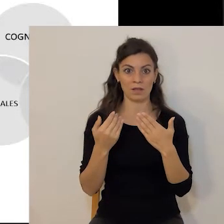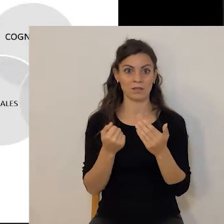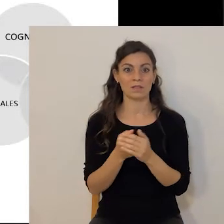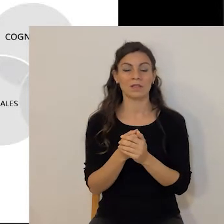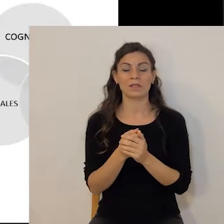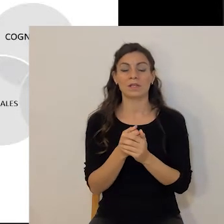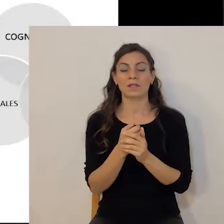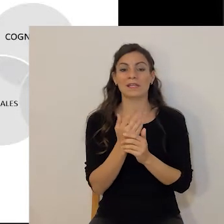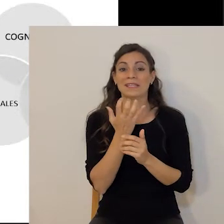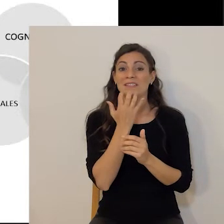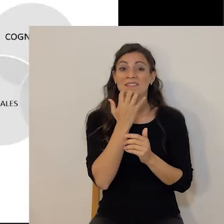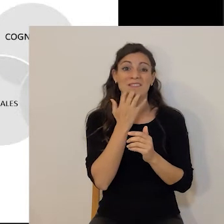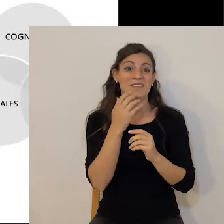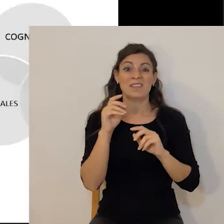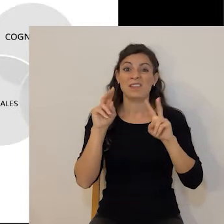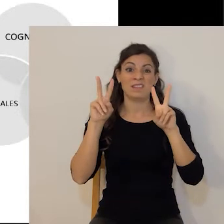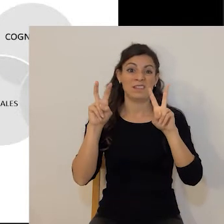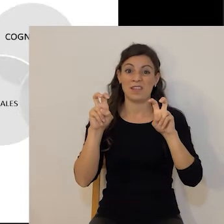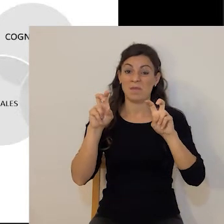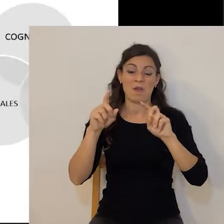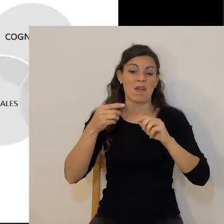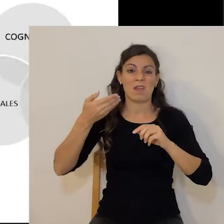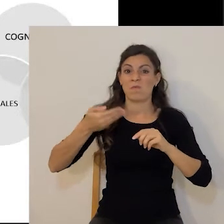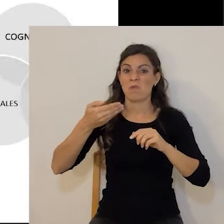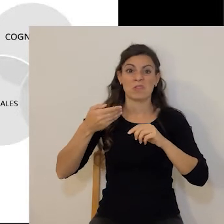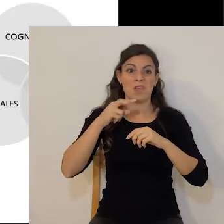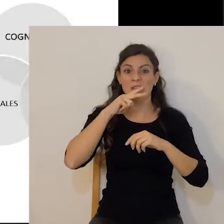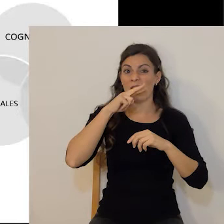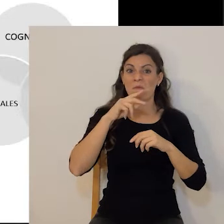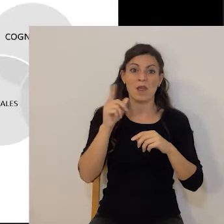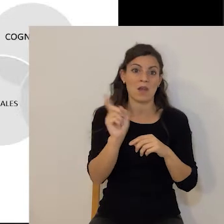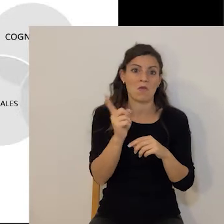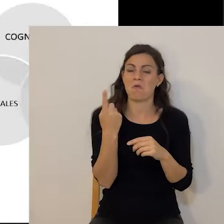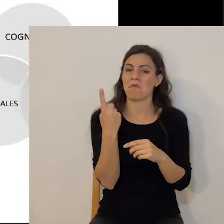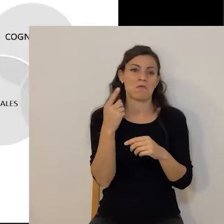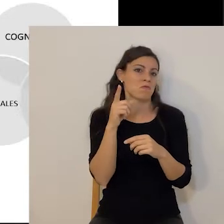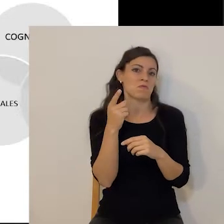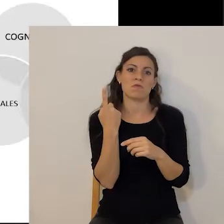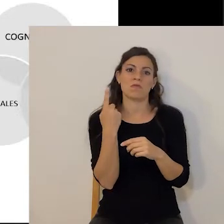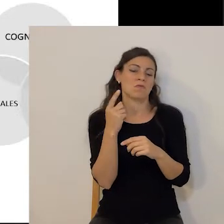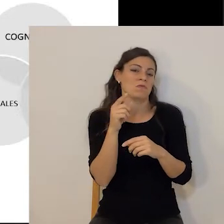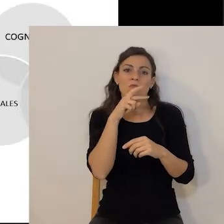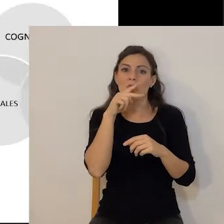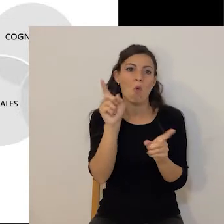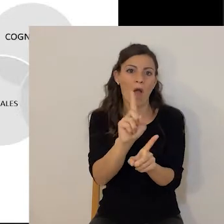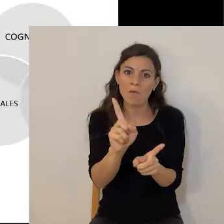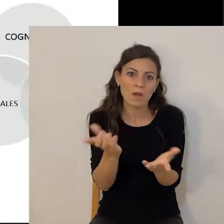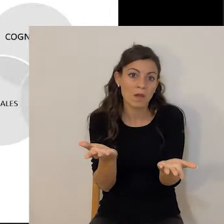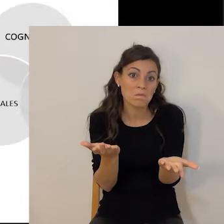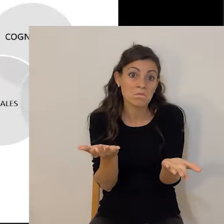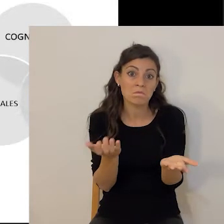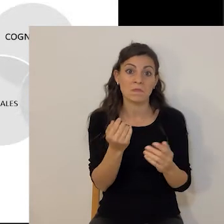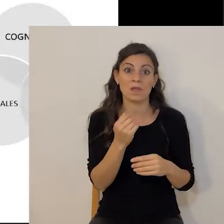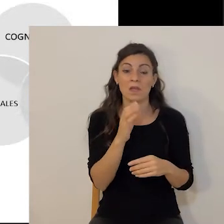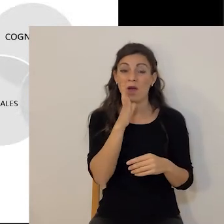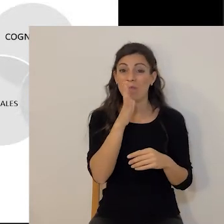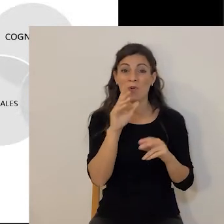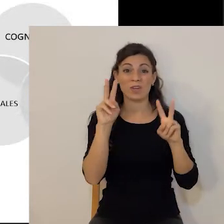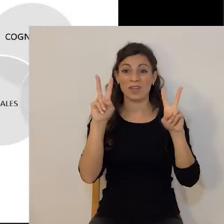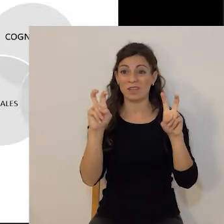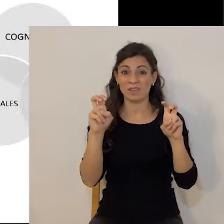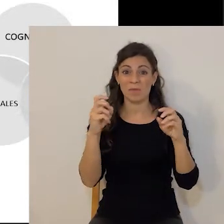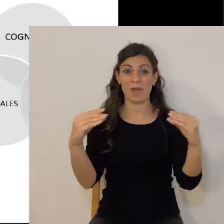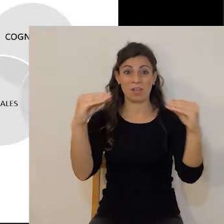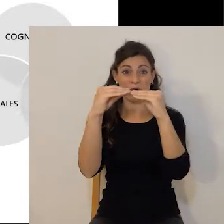Normalmente cuando no tiene ningún tema importante no abre la boca, no habla con sus compañeros, no tiene temas afines.